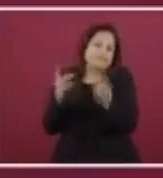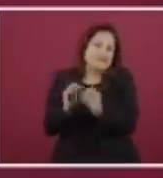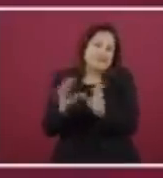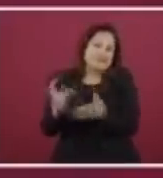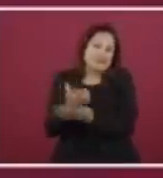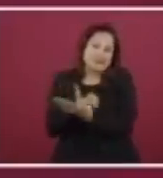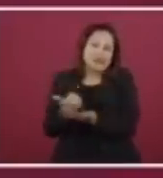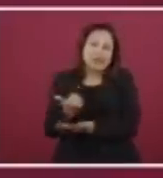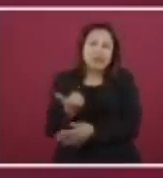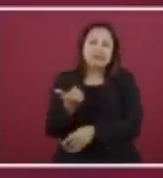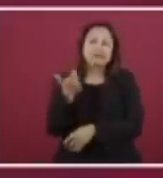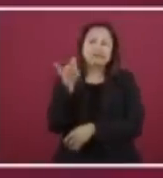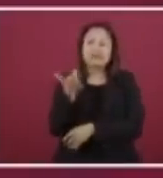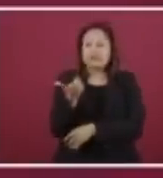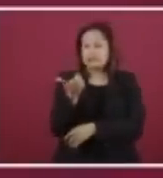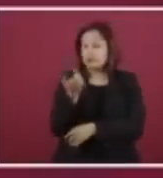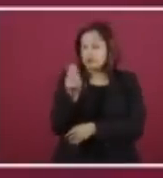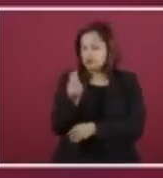significan mucho dinero.